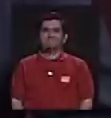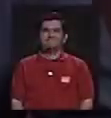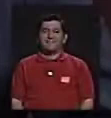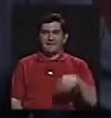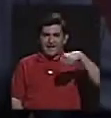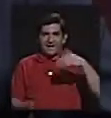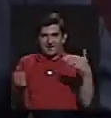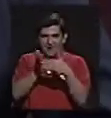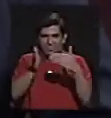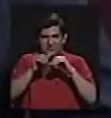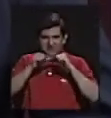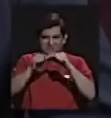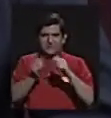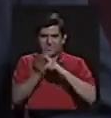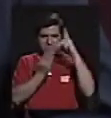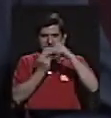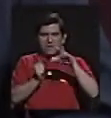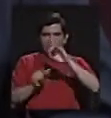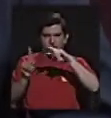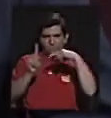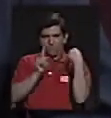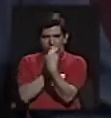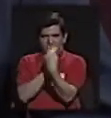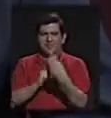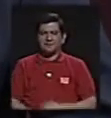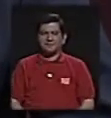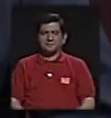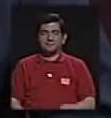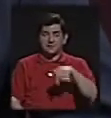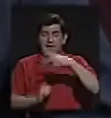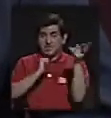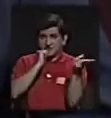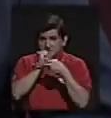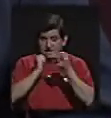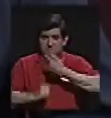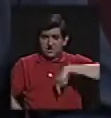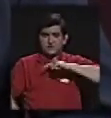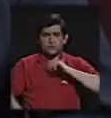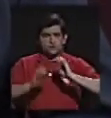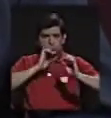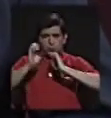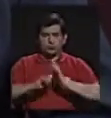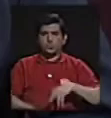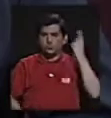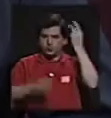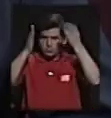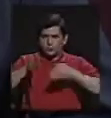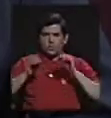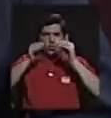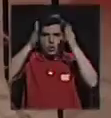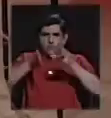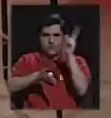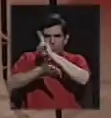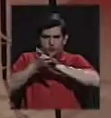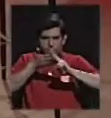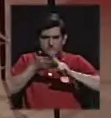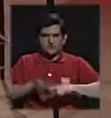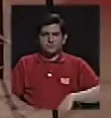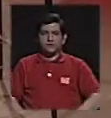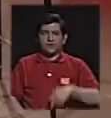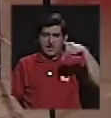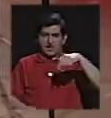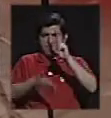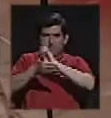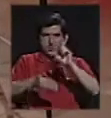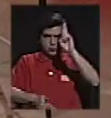Estamos de regreso a su programa Puntos de Vista. En esta ocasión estamos entrevistando al politólogo y catedrático de la Universidad de Costa